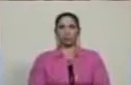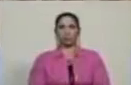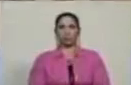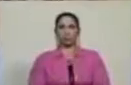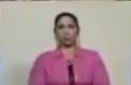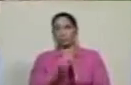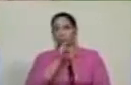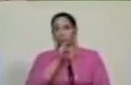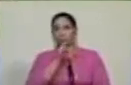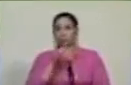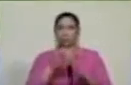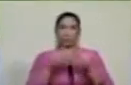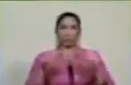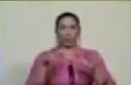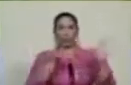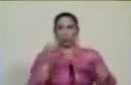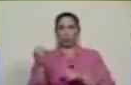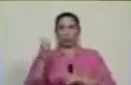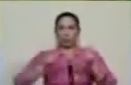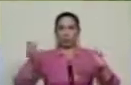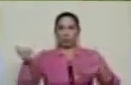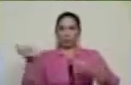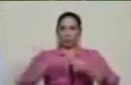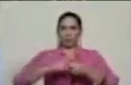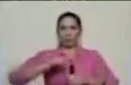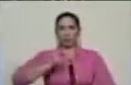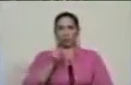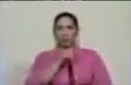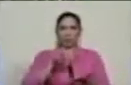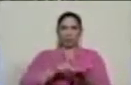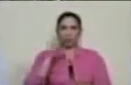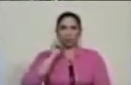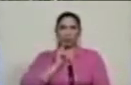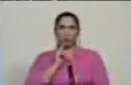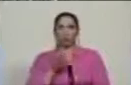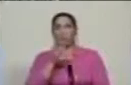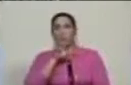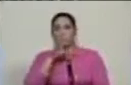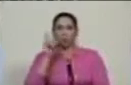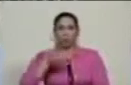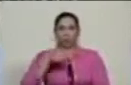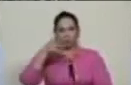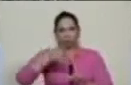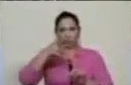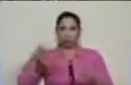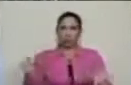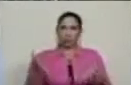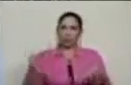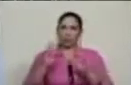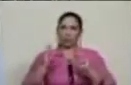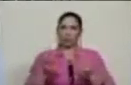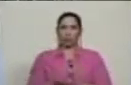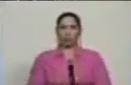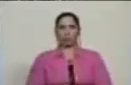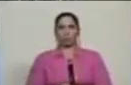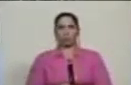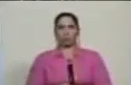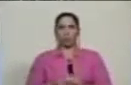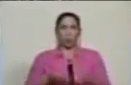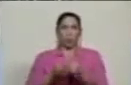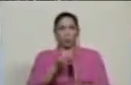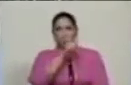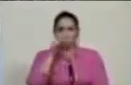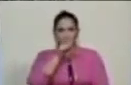informaba que actualmente ya hay 80 funcionarios en formación, también que los caninos se estarán formando en materia de antidrogas, también